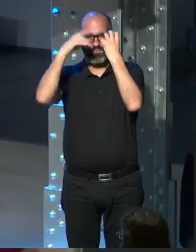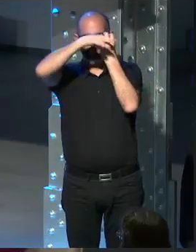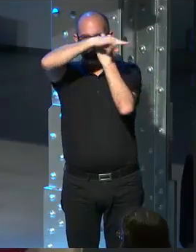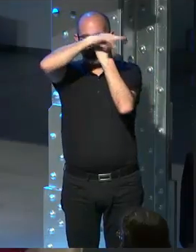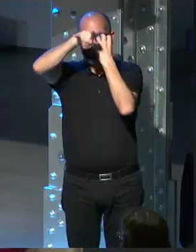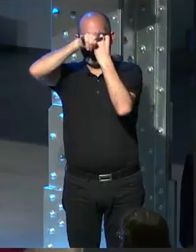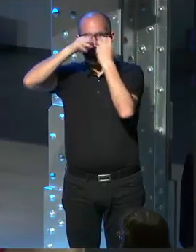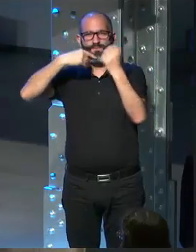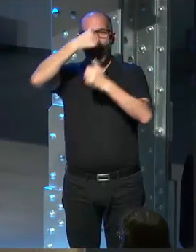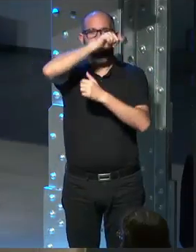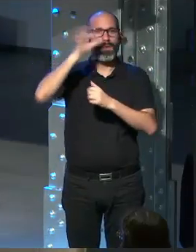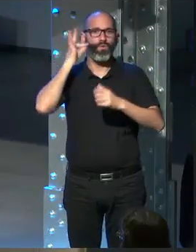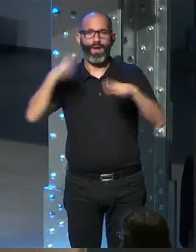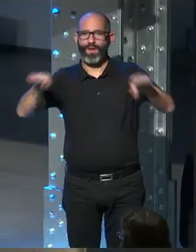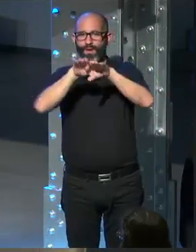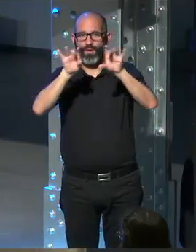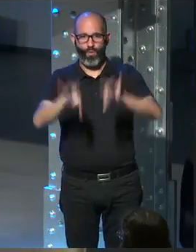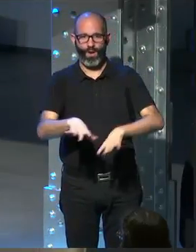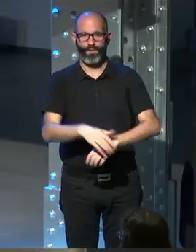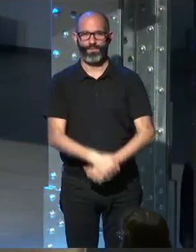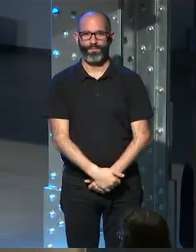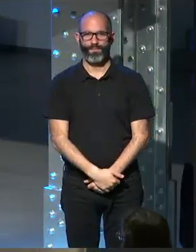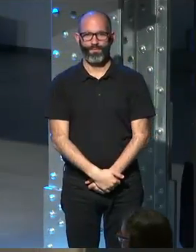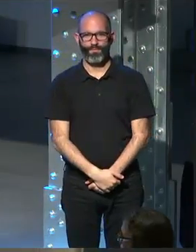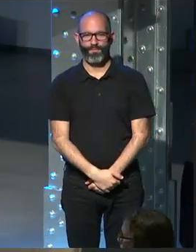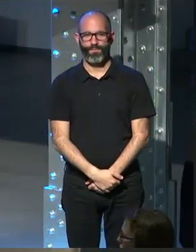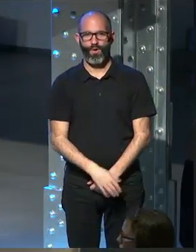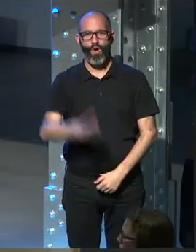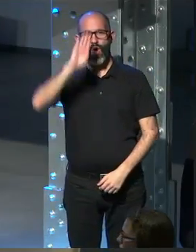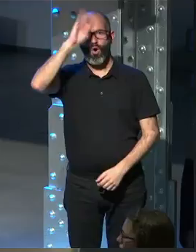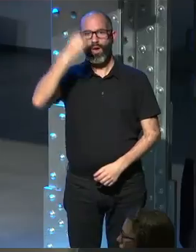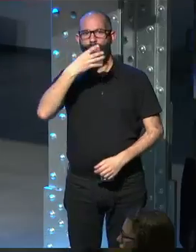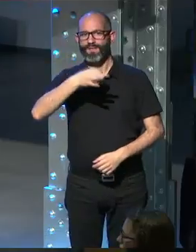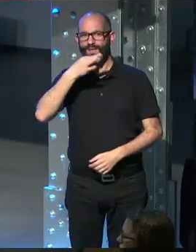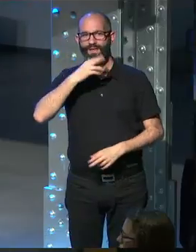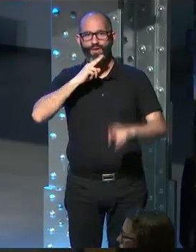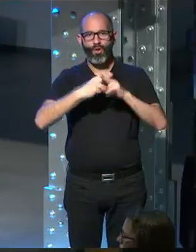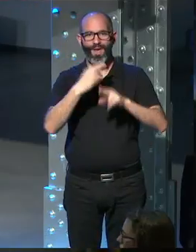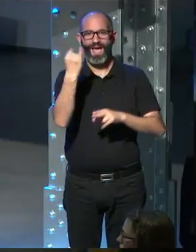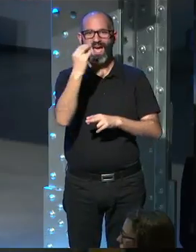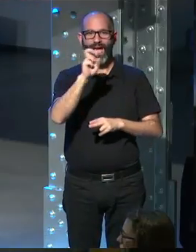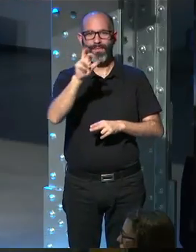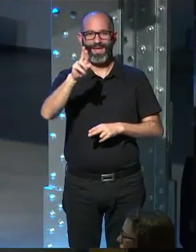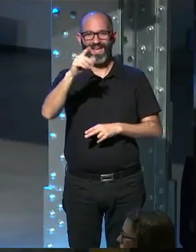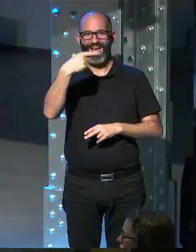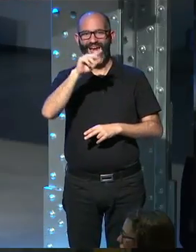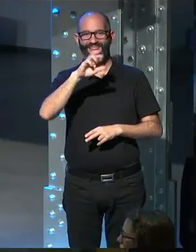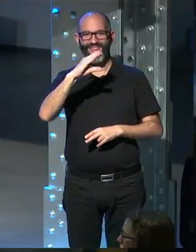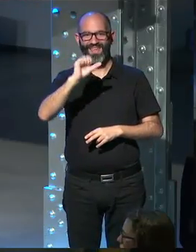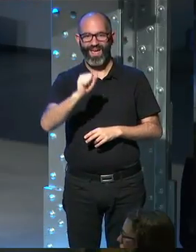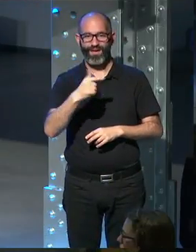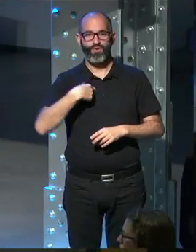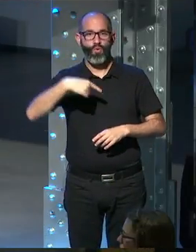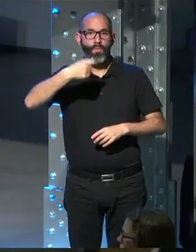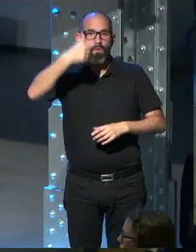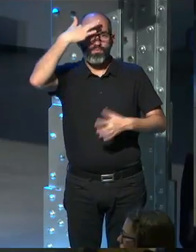no hay diferencias entre los sexos. Hola, buenas tardes. Mi nombre es Javier García. Esto es un poco de